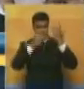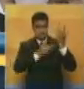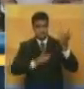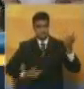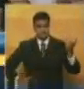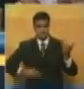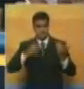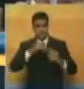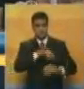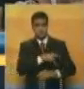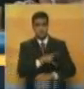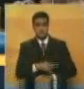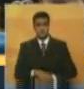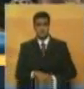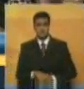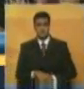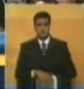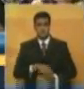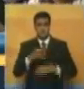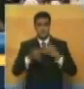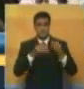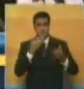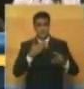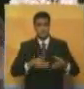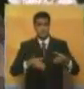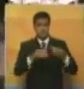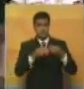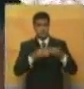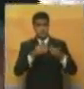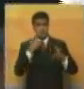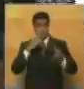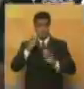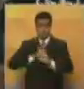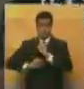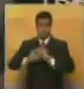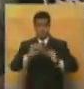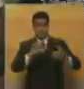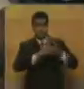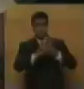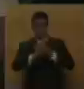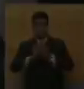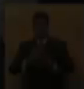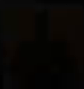los recintos universitarios, argumentando que estos grupos arremeten en contra de sus compañeros de estudios.